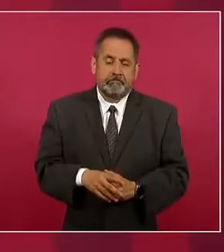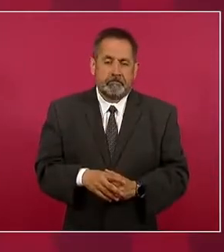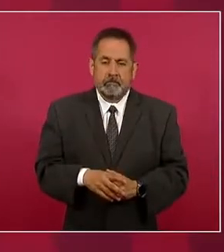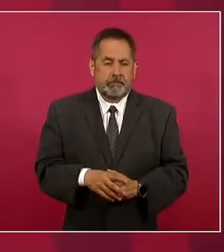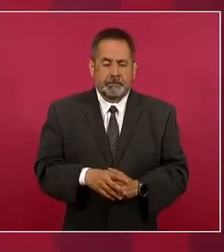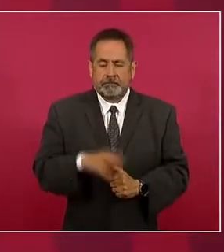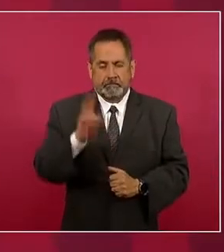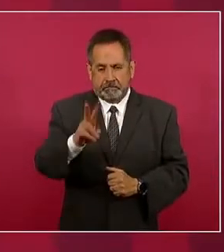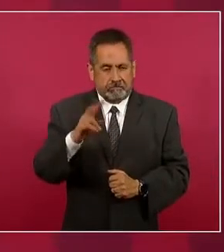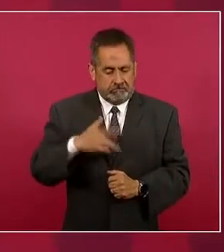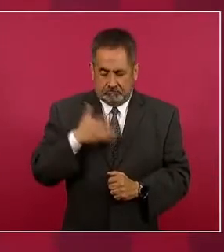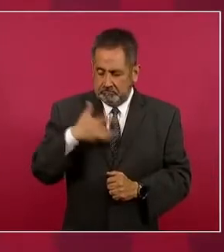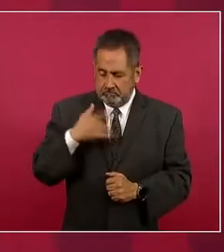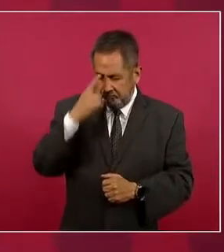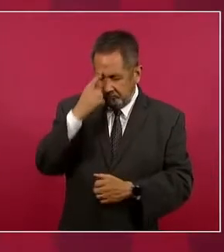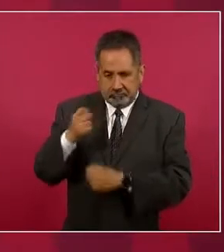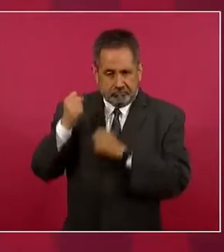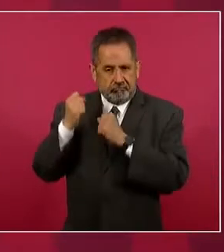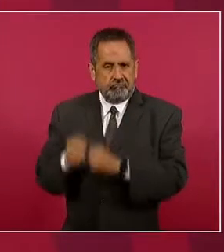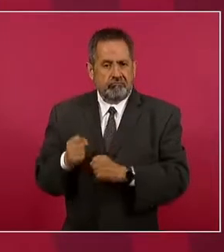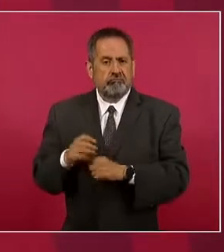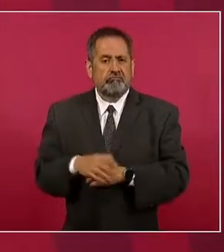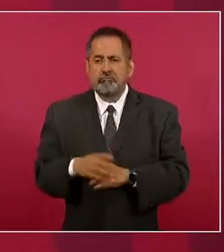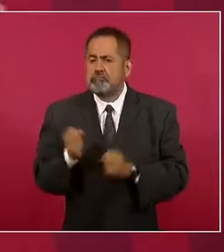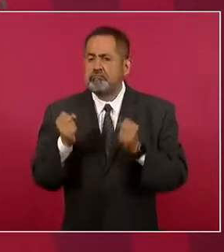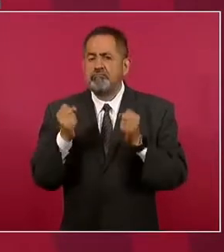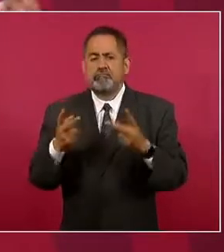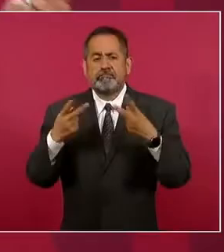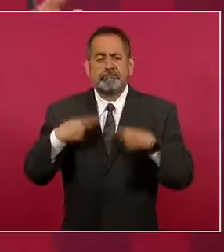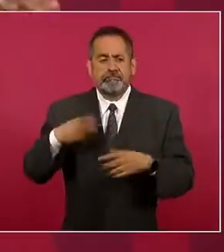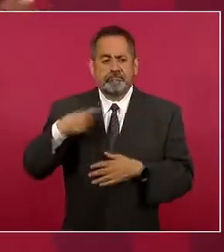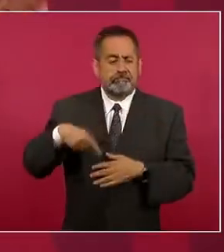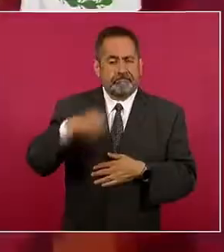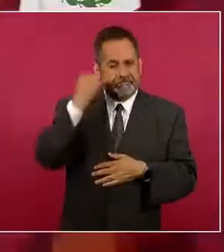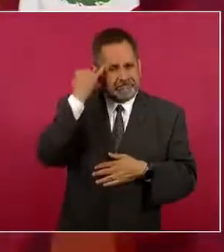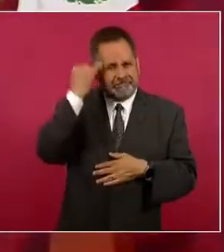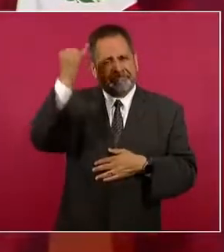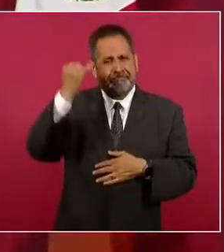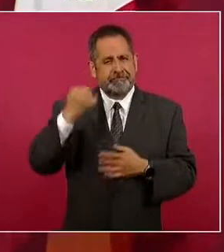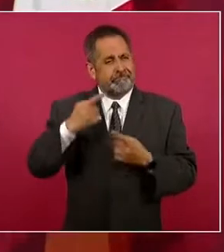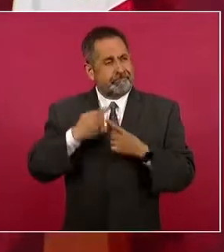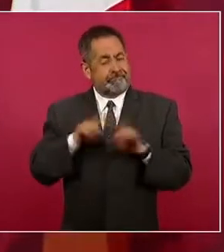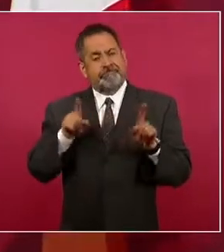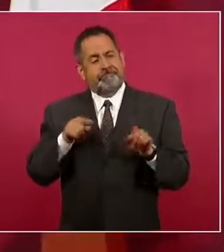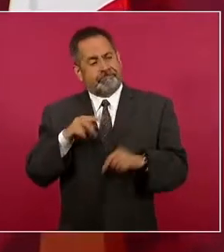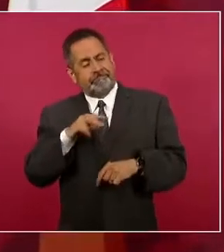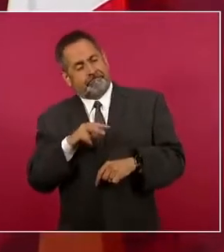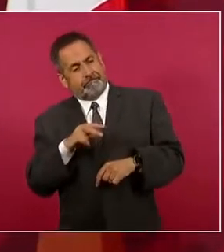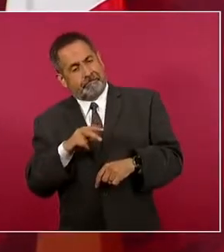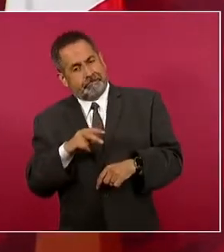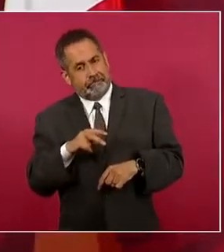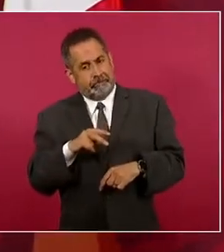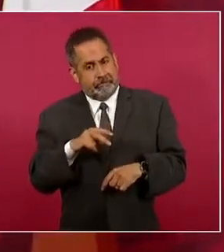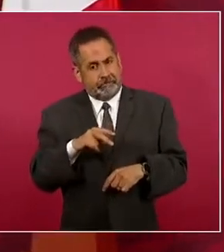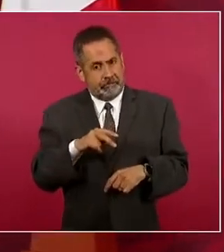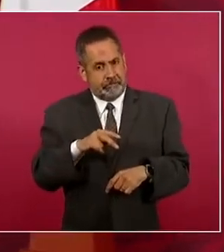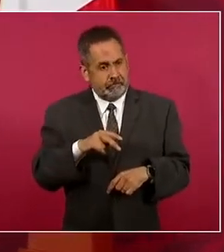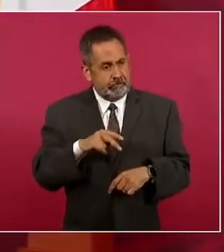yo estoy seguro que mucha gente tenía una idea distinta de la